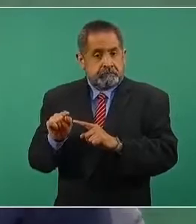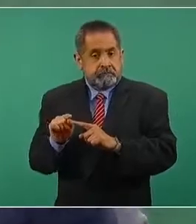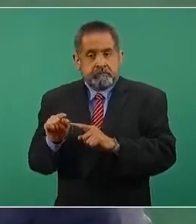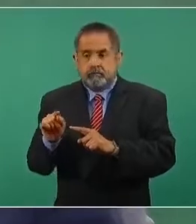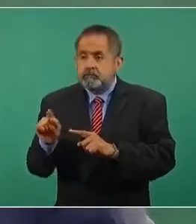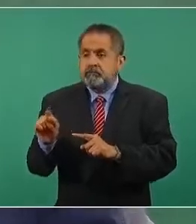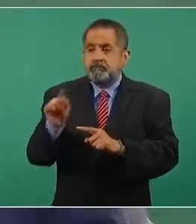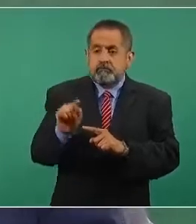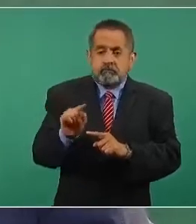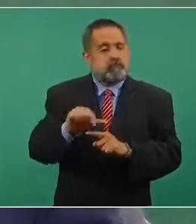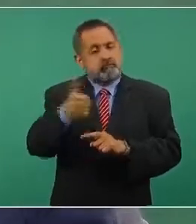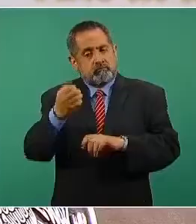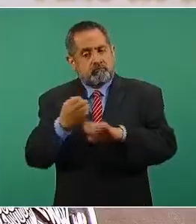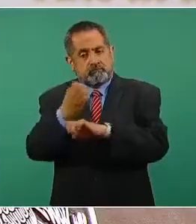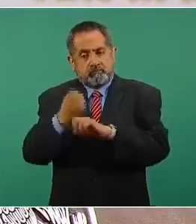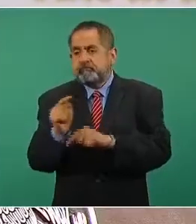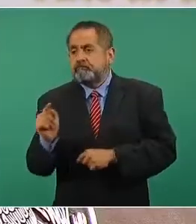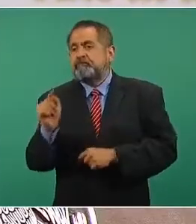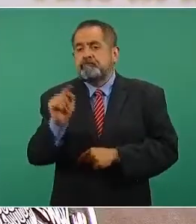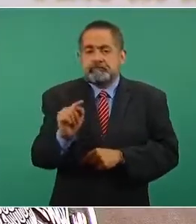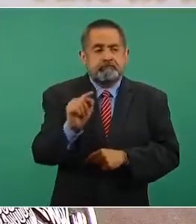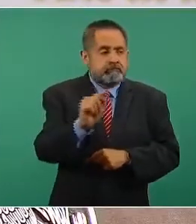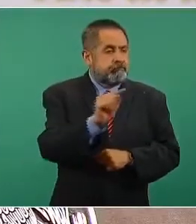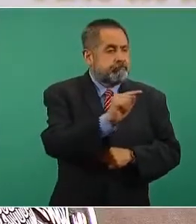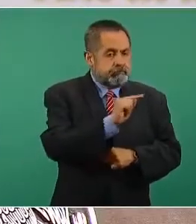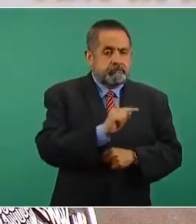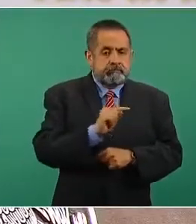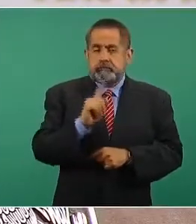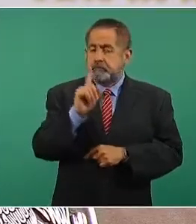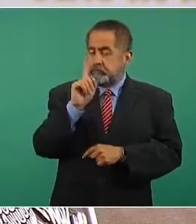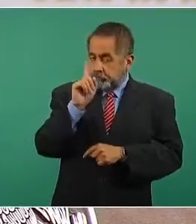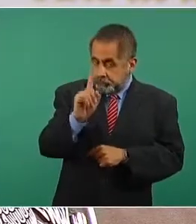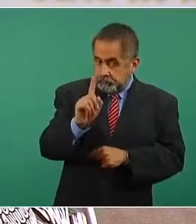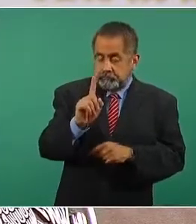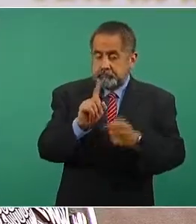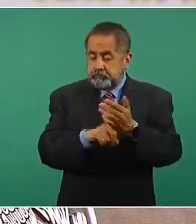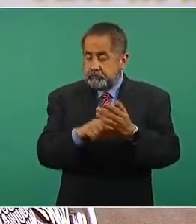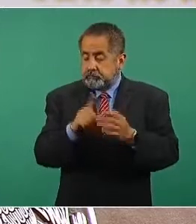a otros estados, siempre que estén